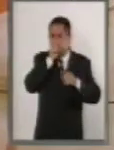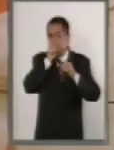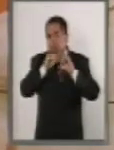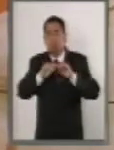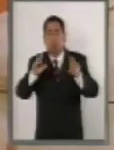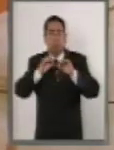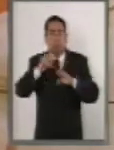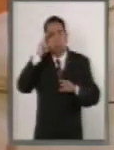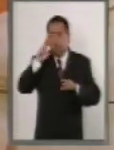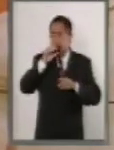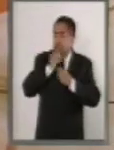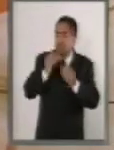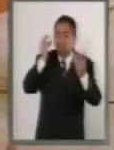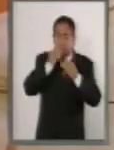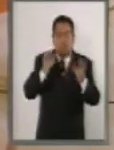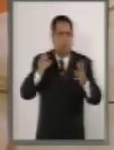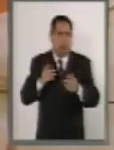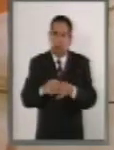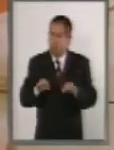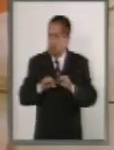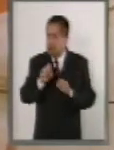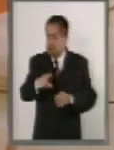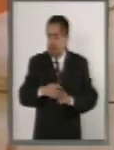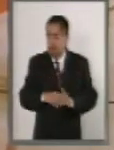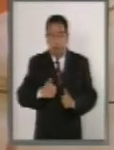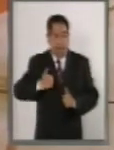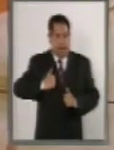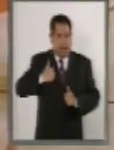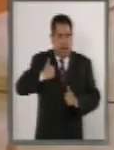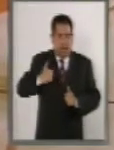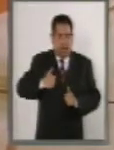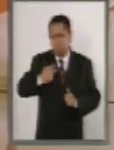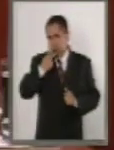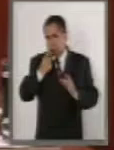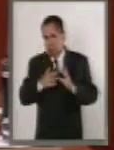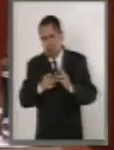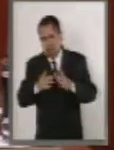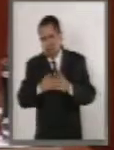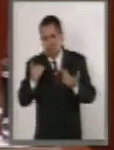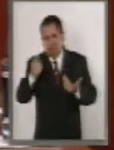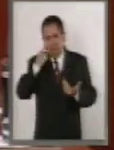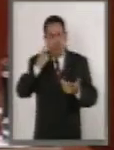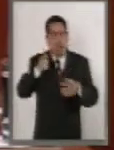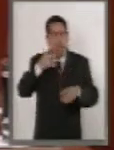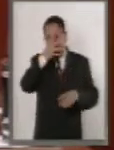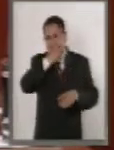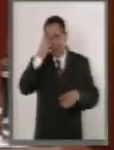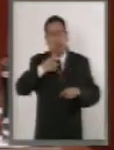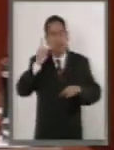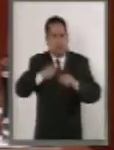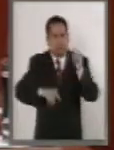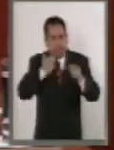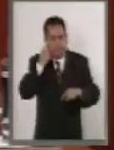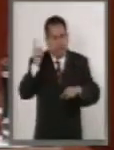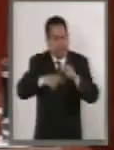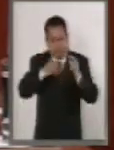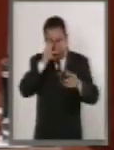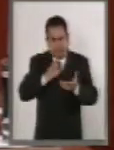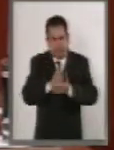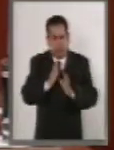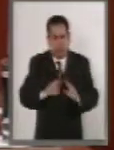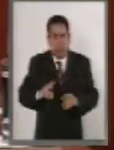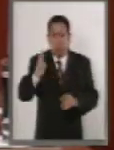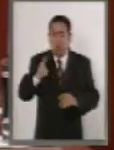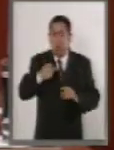importante. Hay que recordar que en el caso canadiense mucho se ha hablado de retirar el requisito de la visa, pero